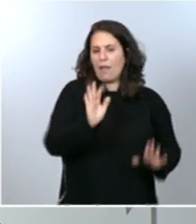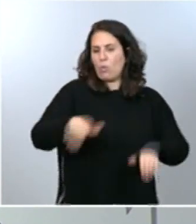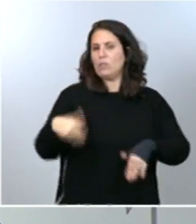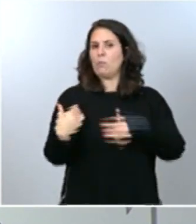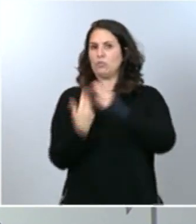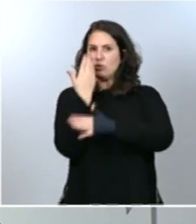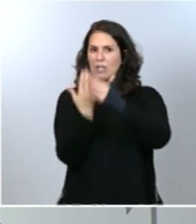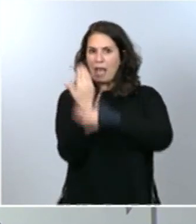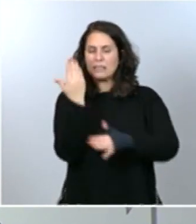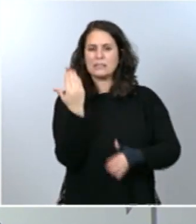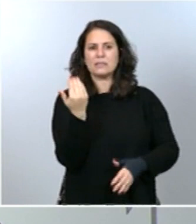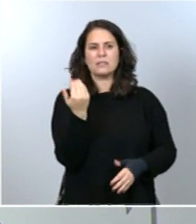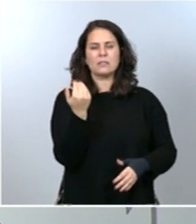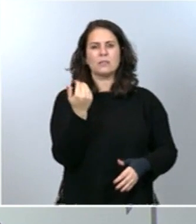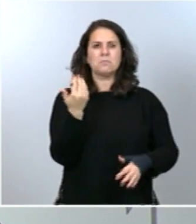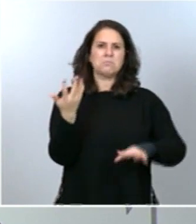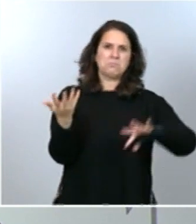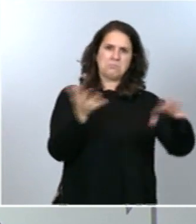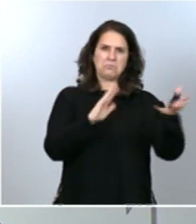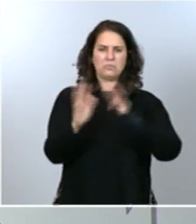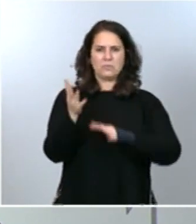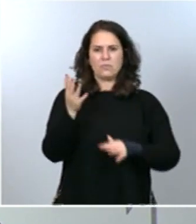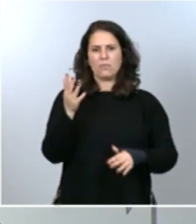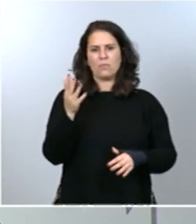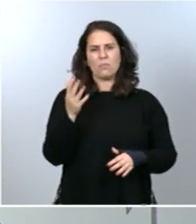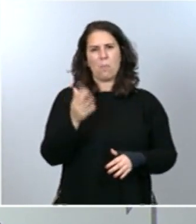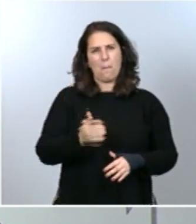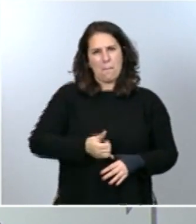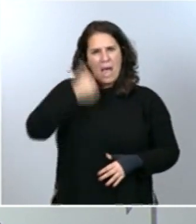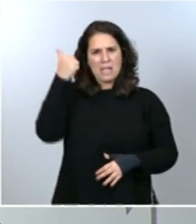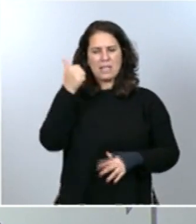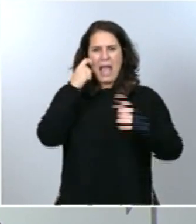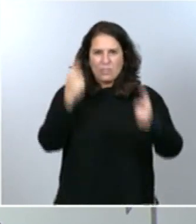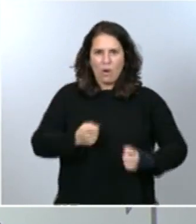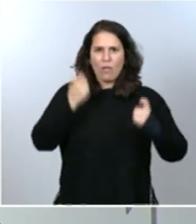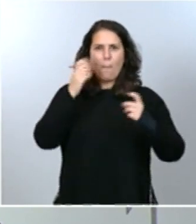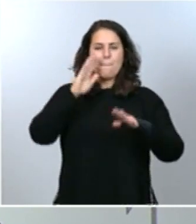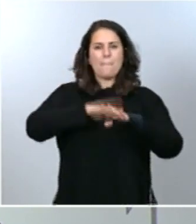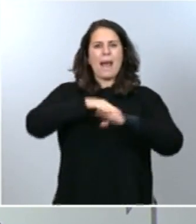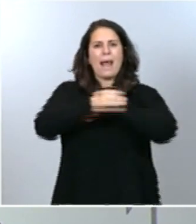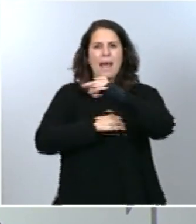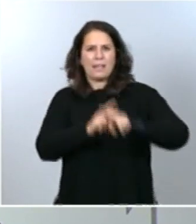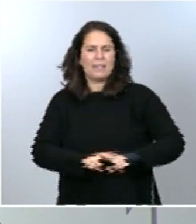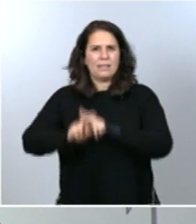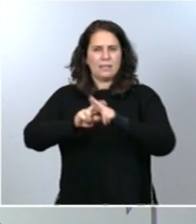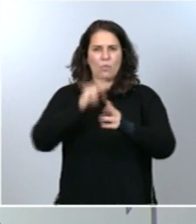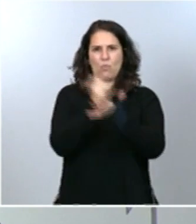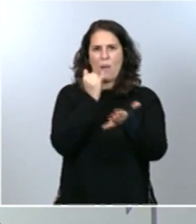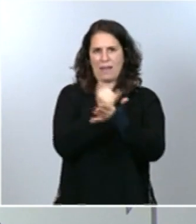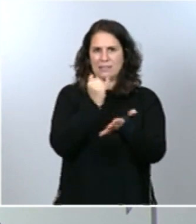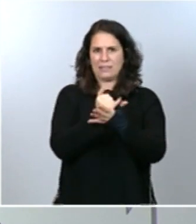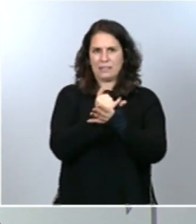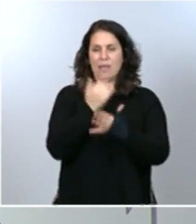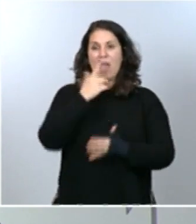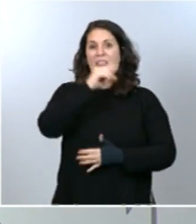un incremento en el esfuerzo diagnóstico de forma que la tasa de pruebas por 100.000 habitantes ha ascendido